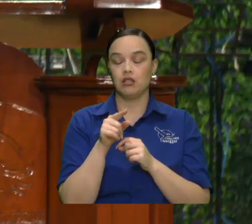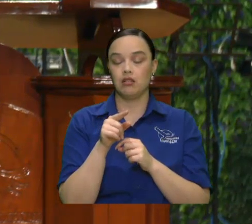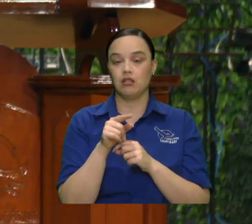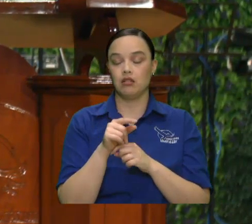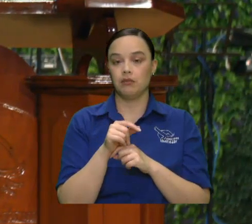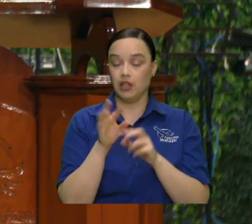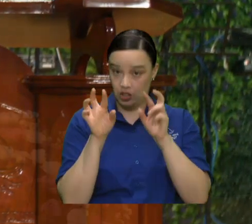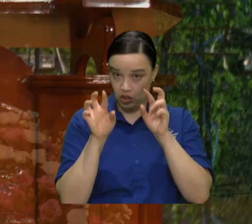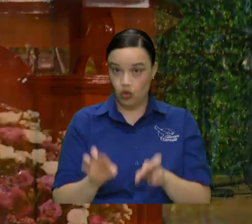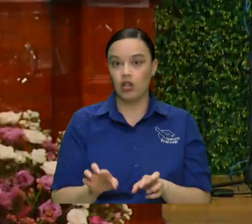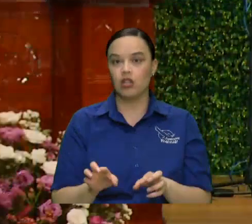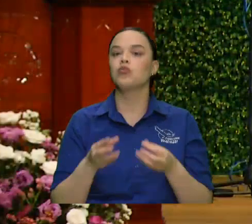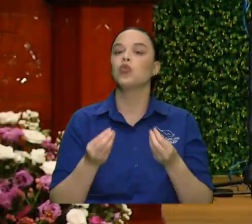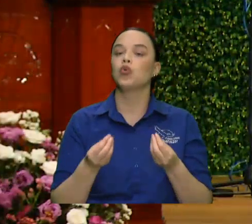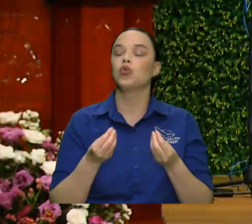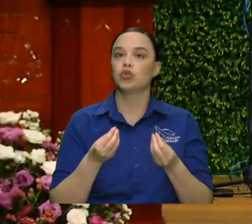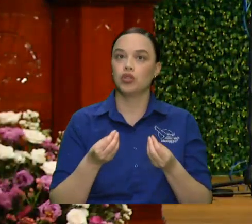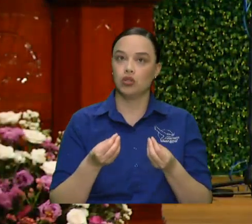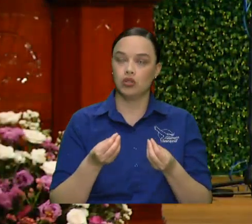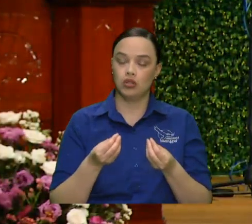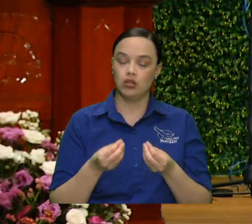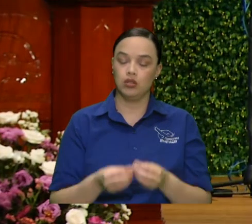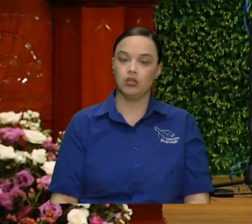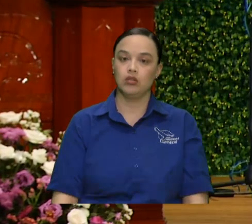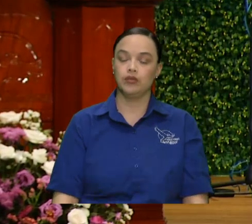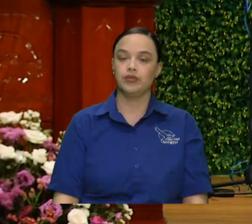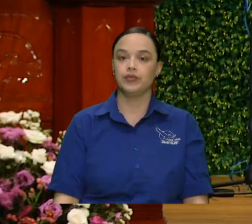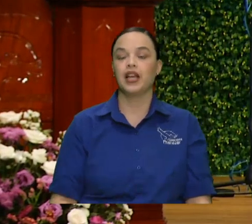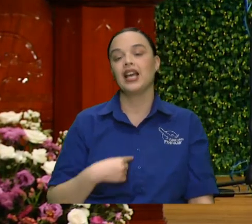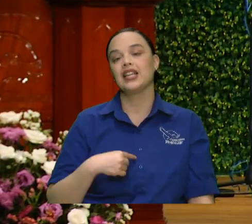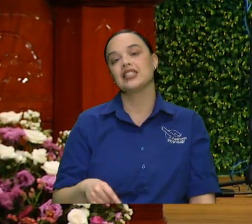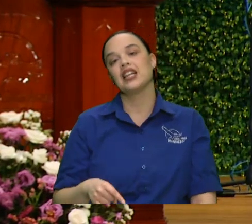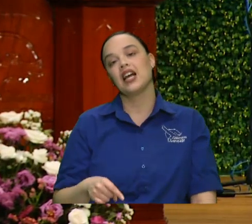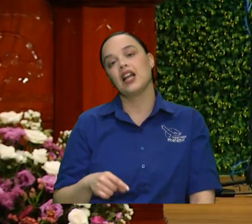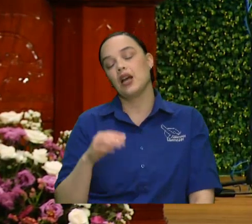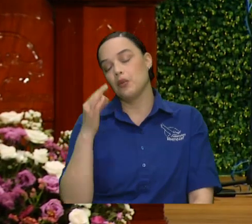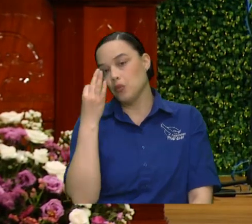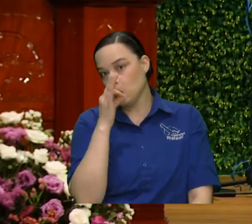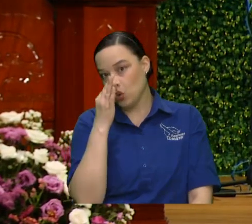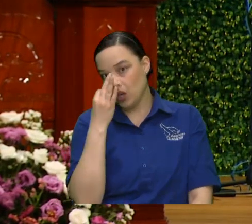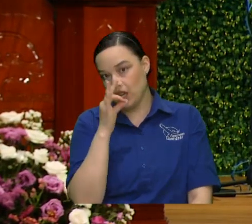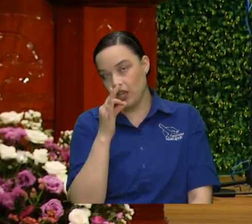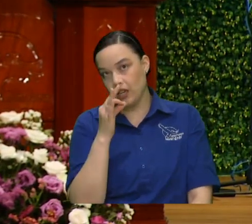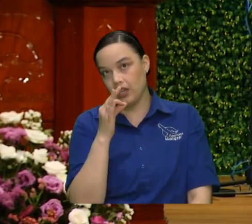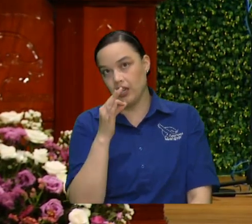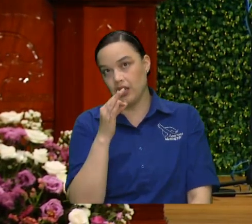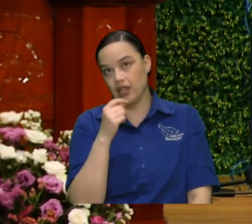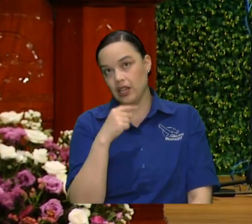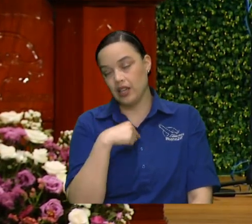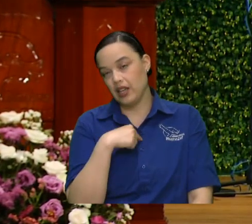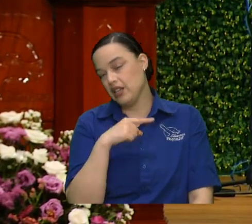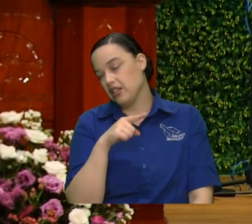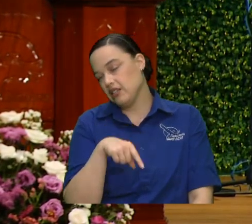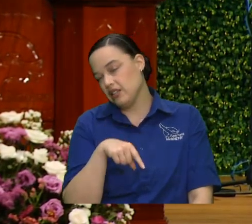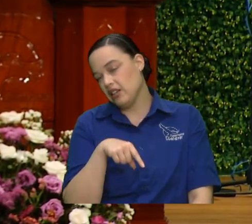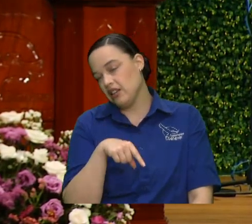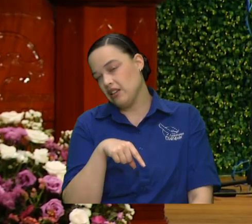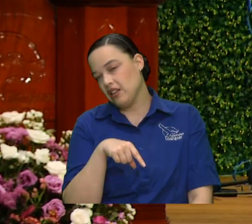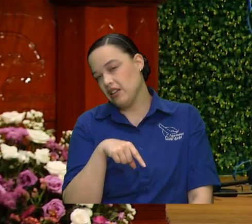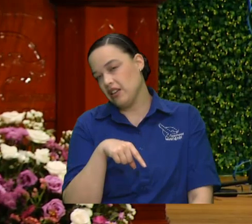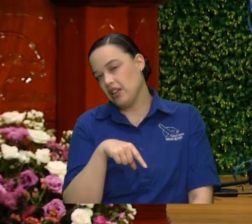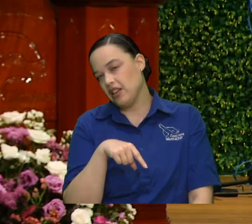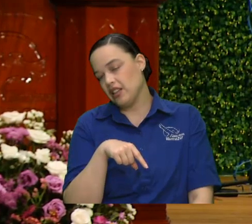corresponde a qué está la muchacha que andan allí digámosle la amistad